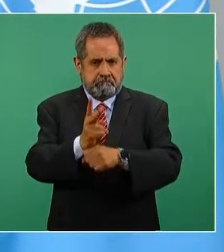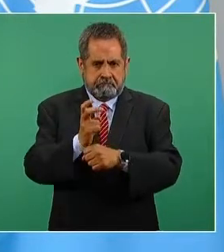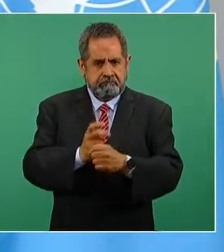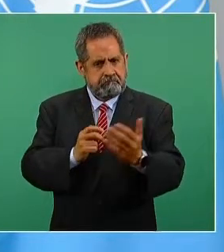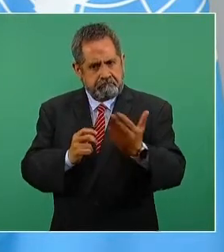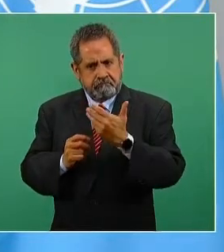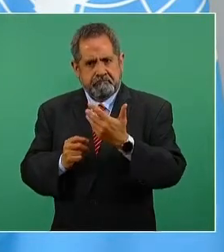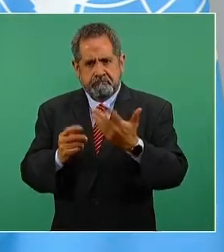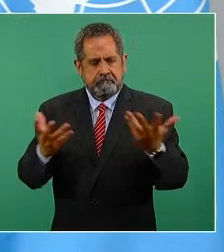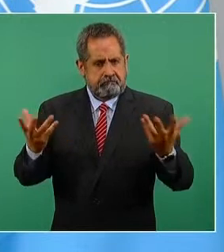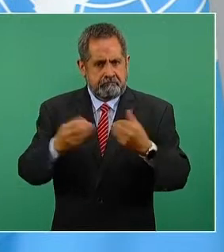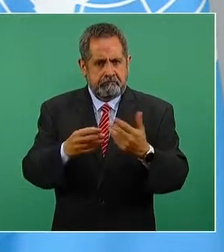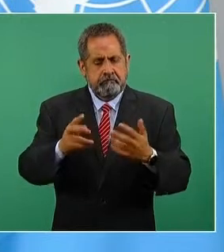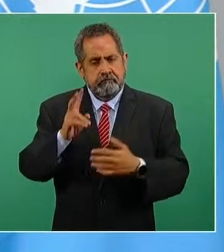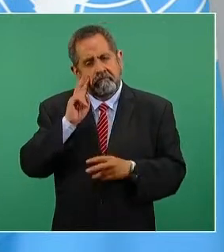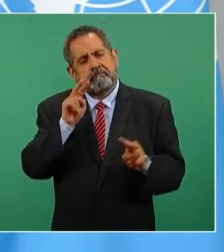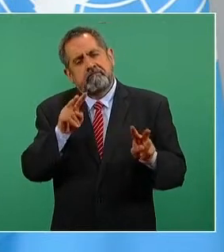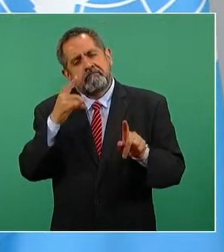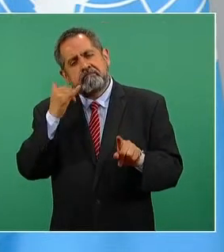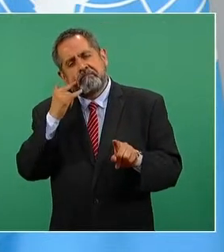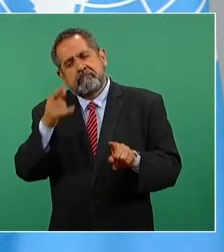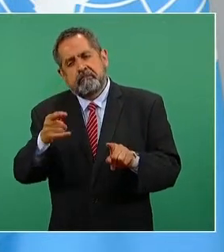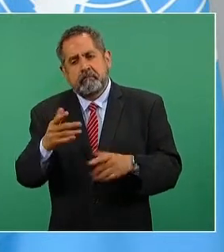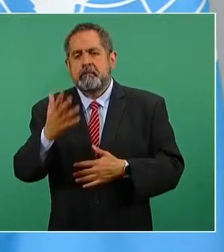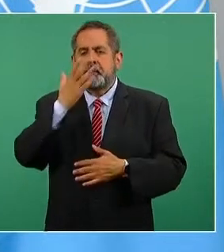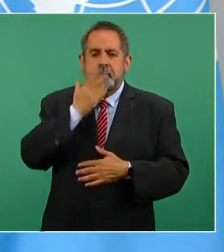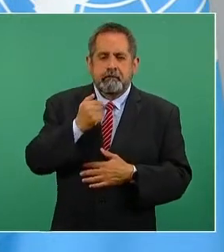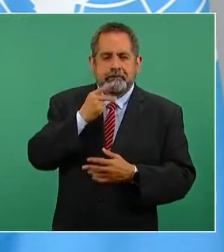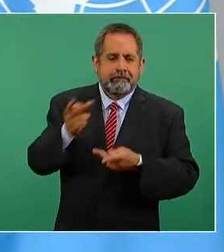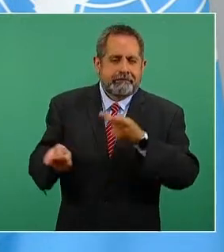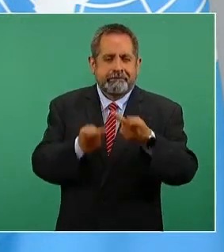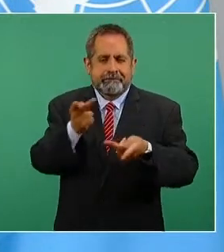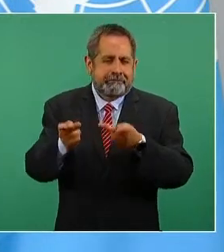invitados a verlo porque no podemos hacer